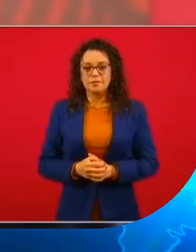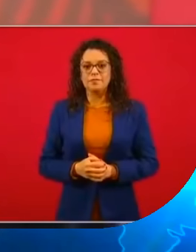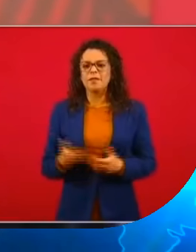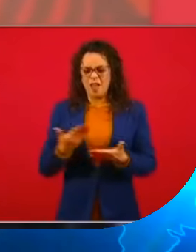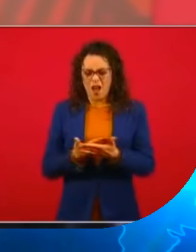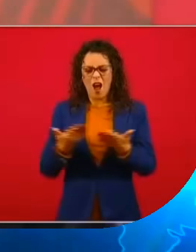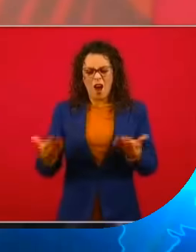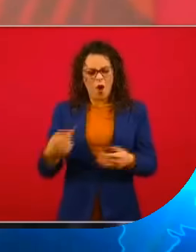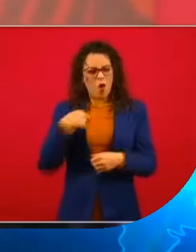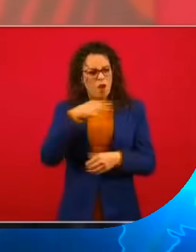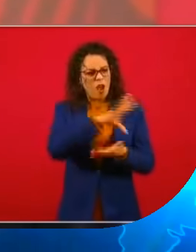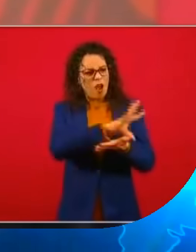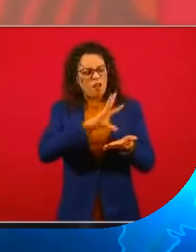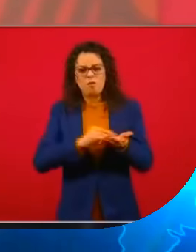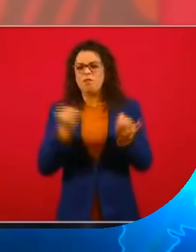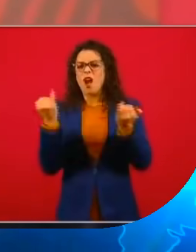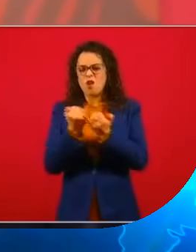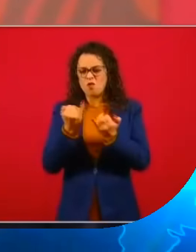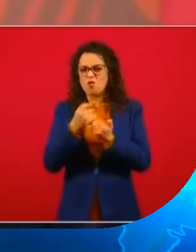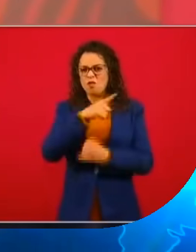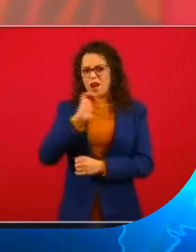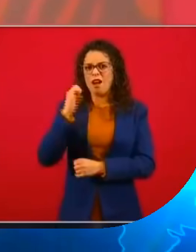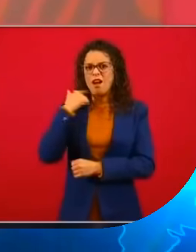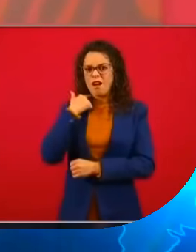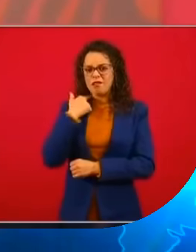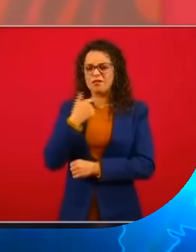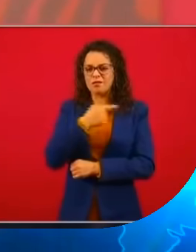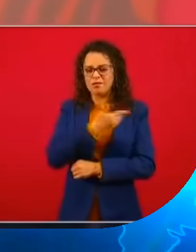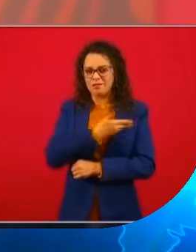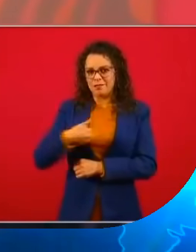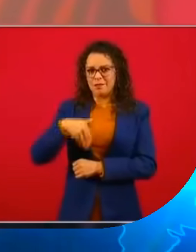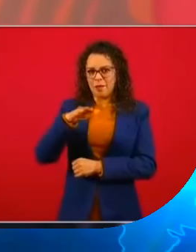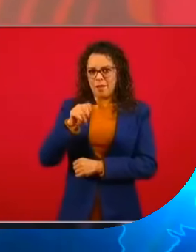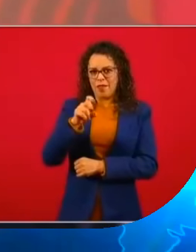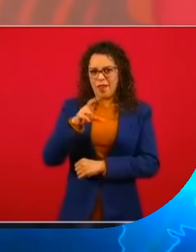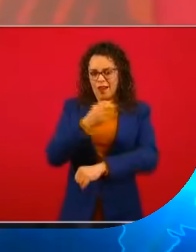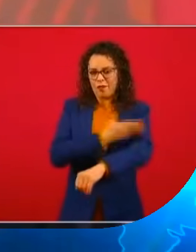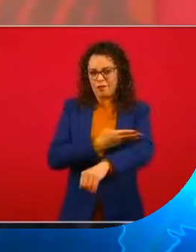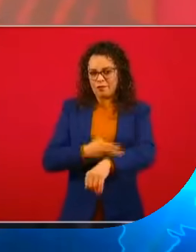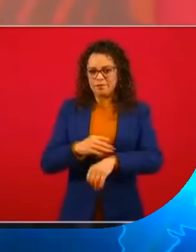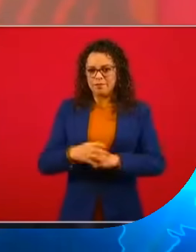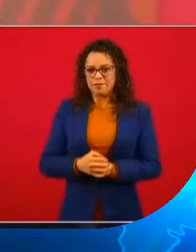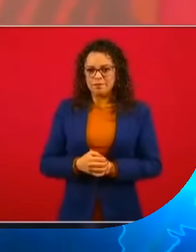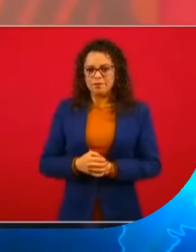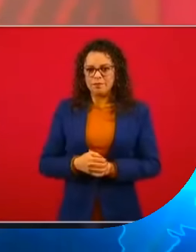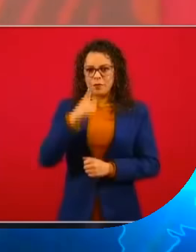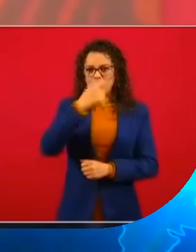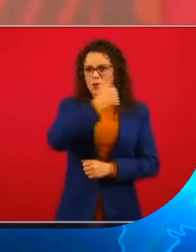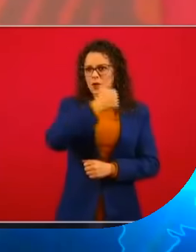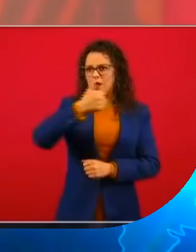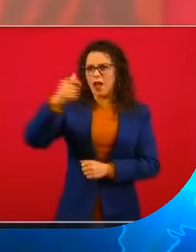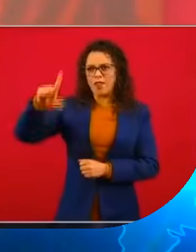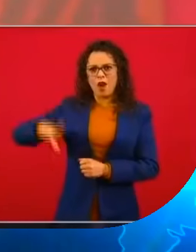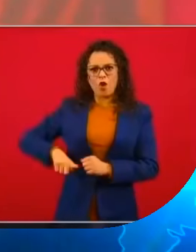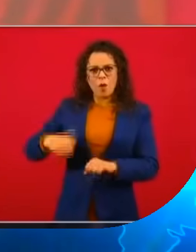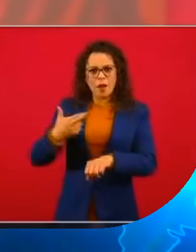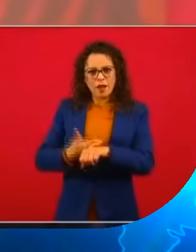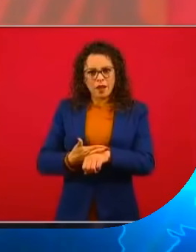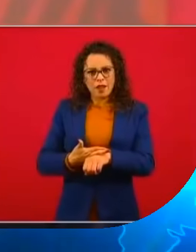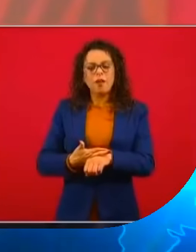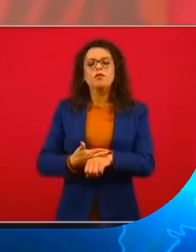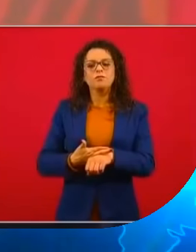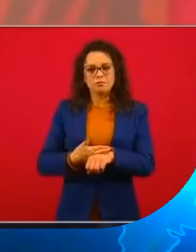siguiendo ese ejemplo. Le voy a mandar cartas a cada gobernador, como lo hacía Madero,